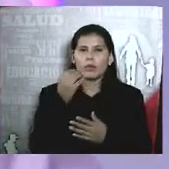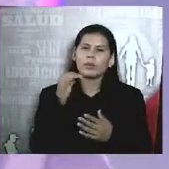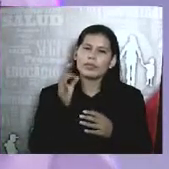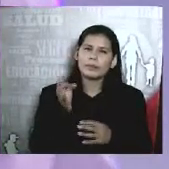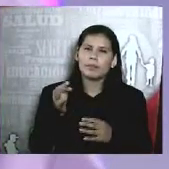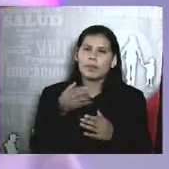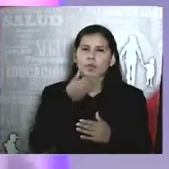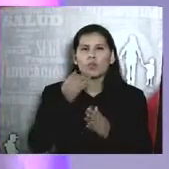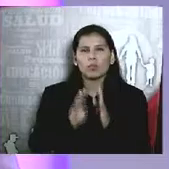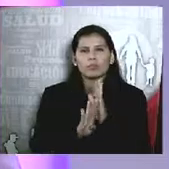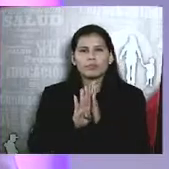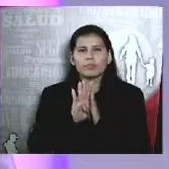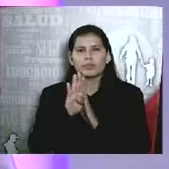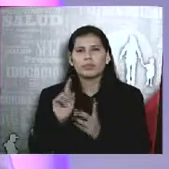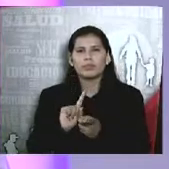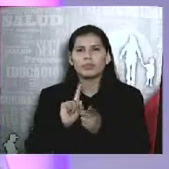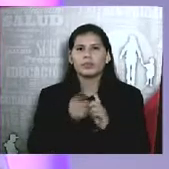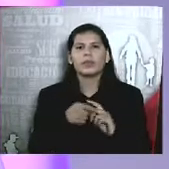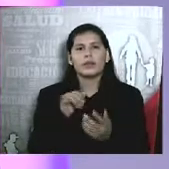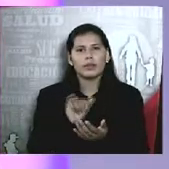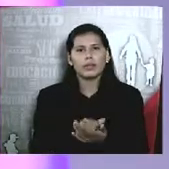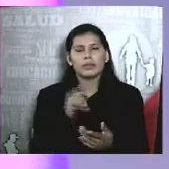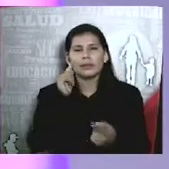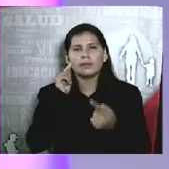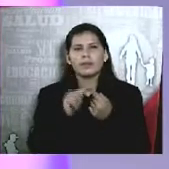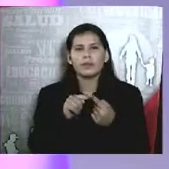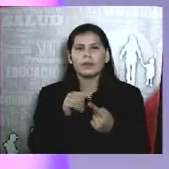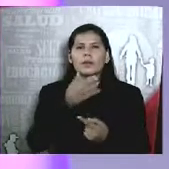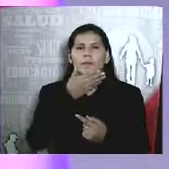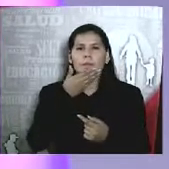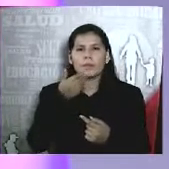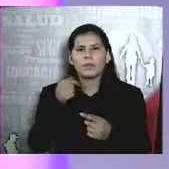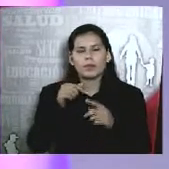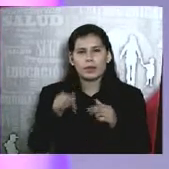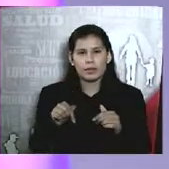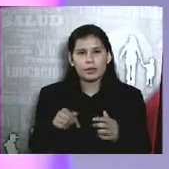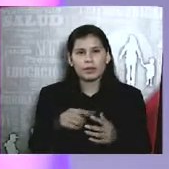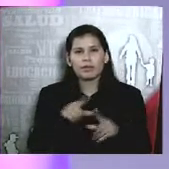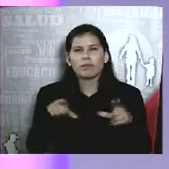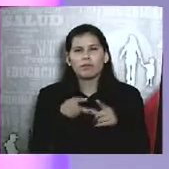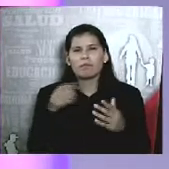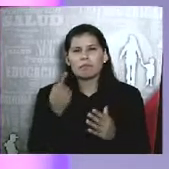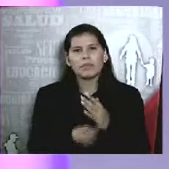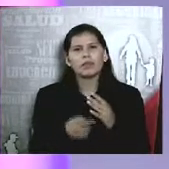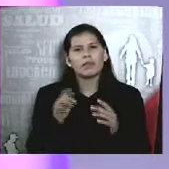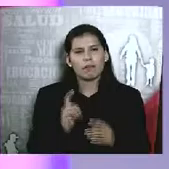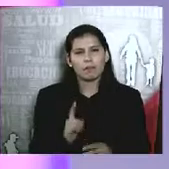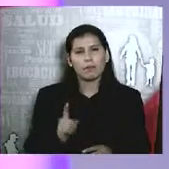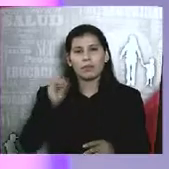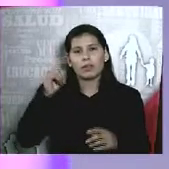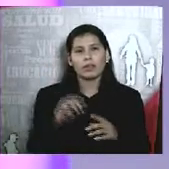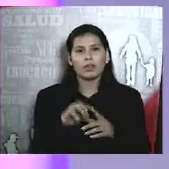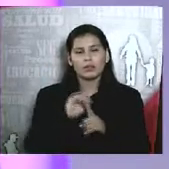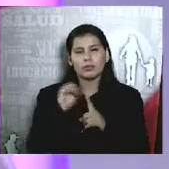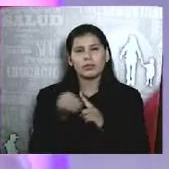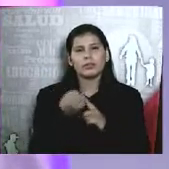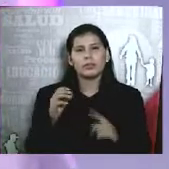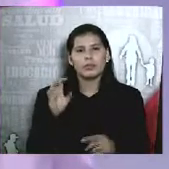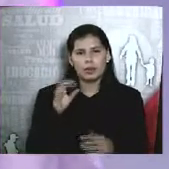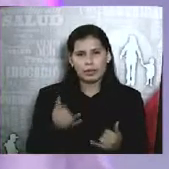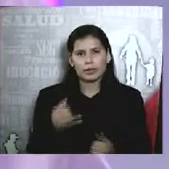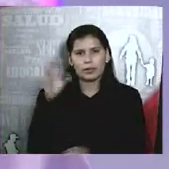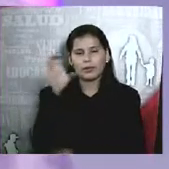esta es el principal laboratorio de política pública social del país y está lista para continuar asumiendo los